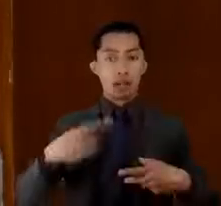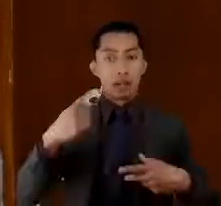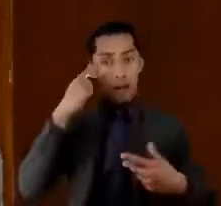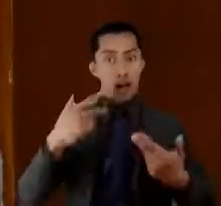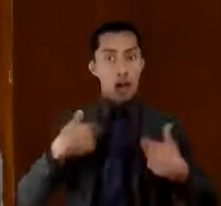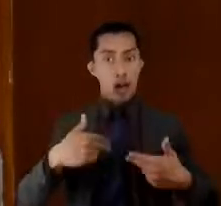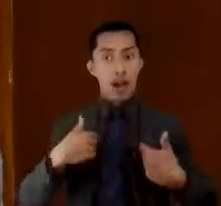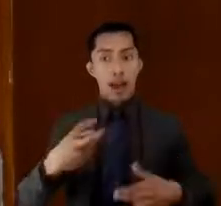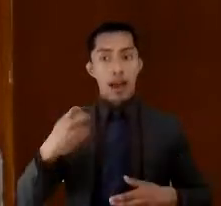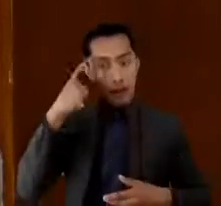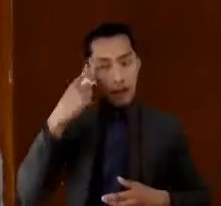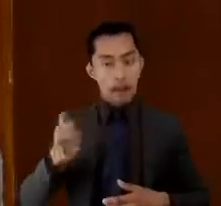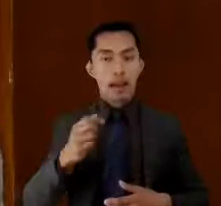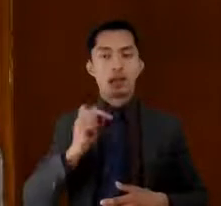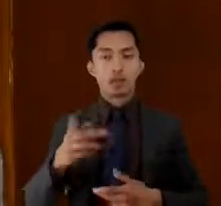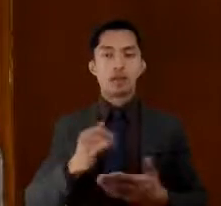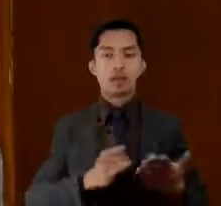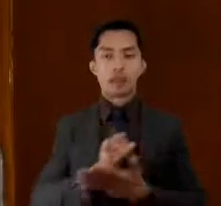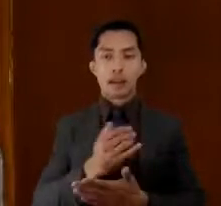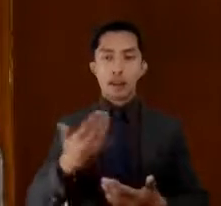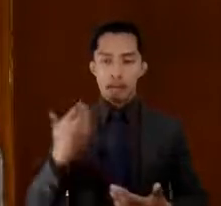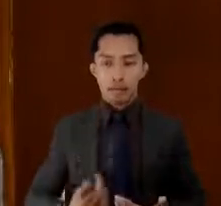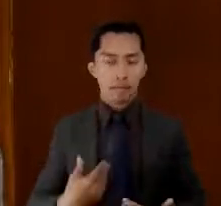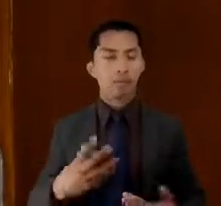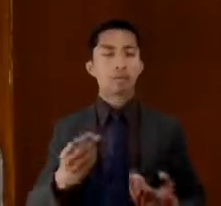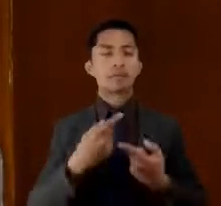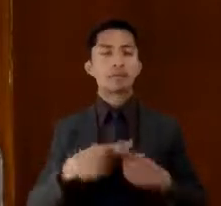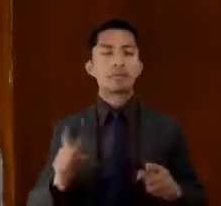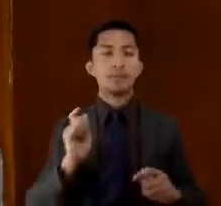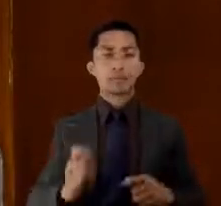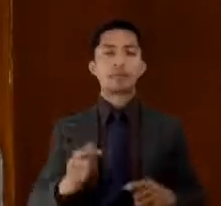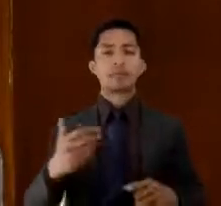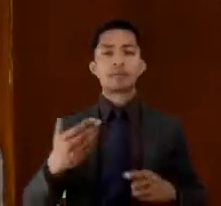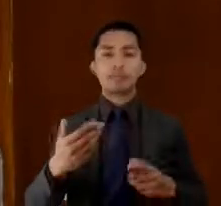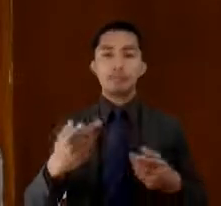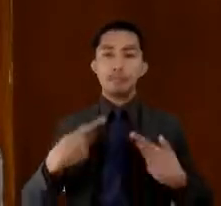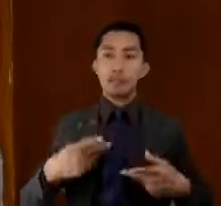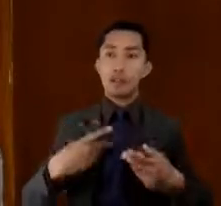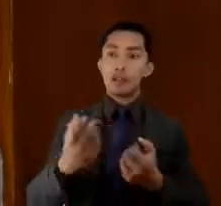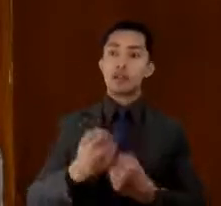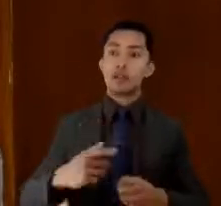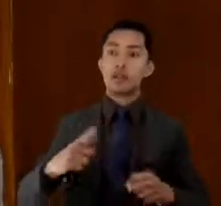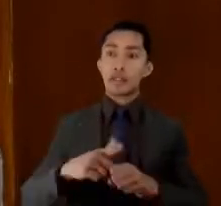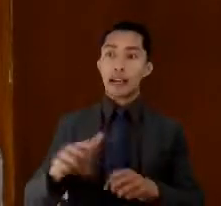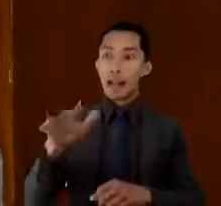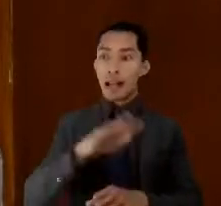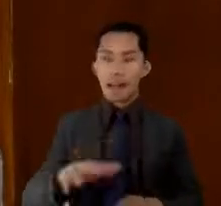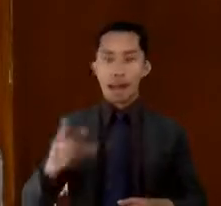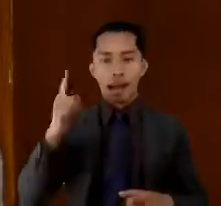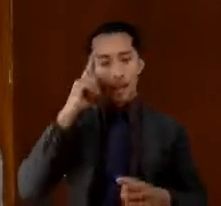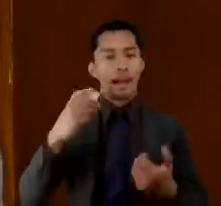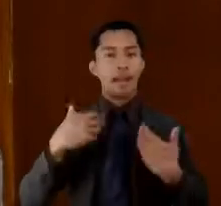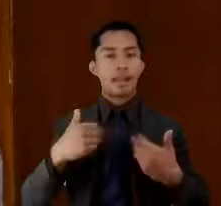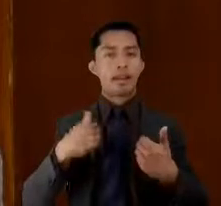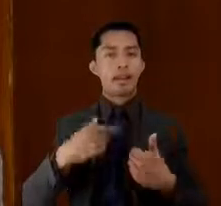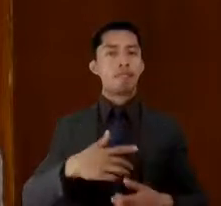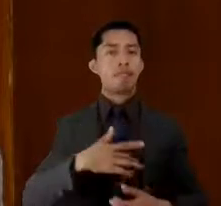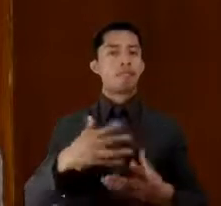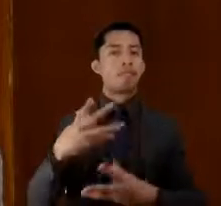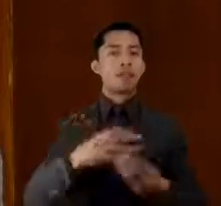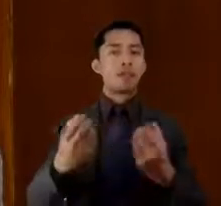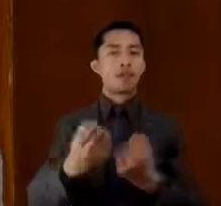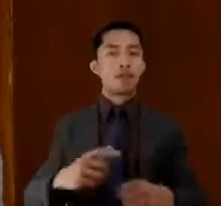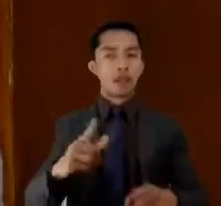que determina su ser, sino por el contrario, el ser social es lo que determina su conciencia. Y si hay un